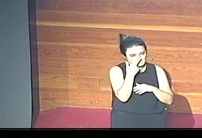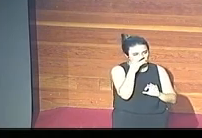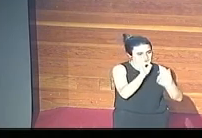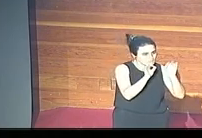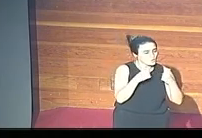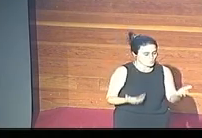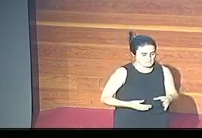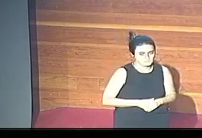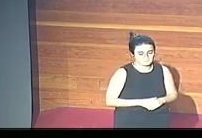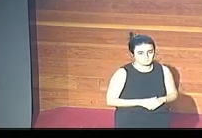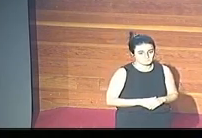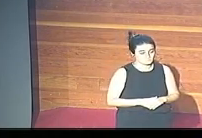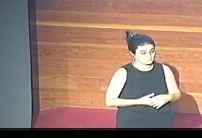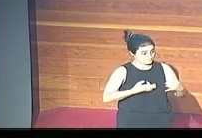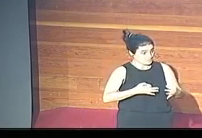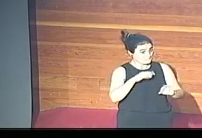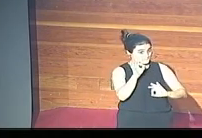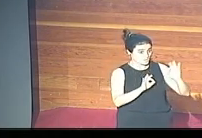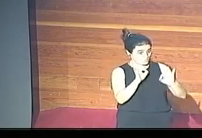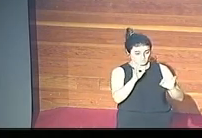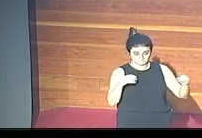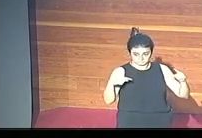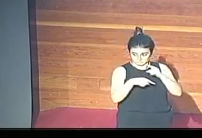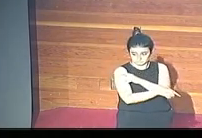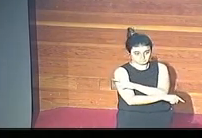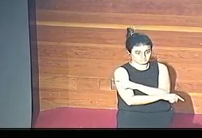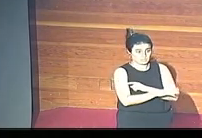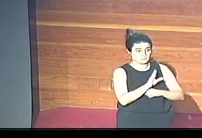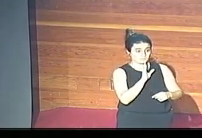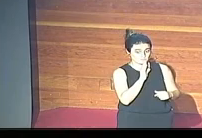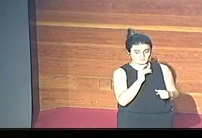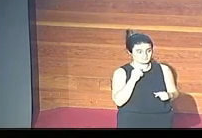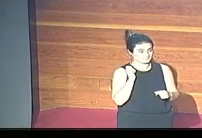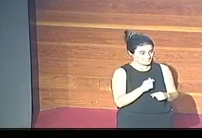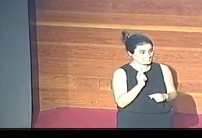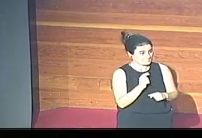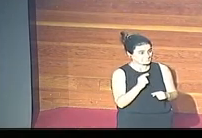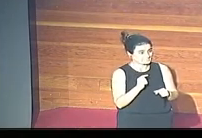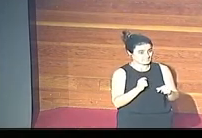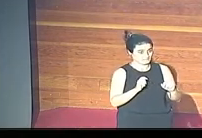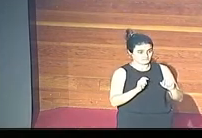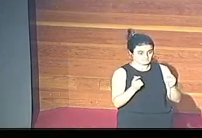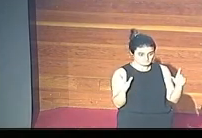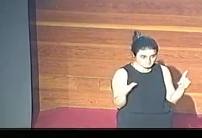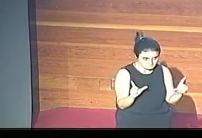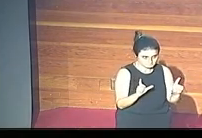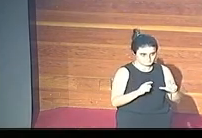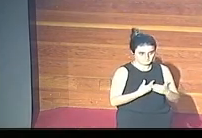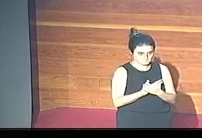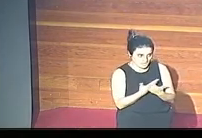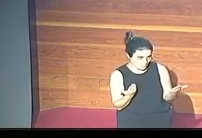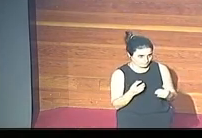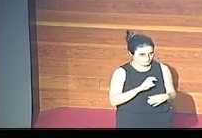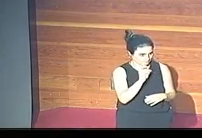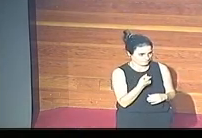el resultado es inversamente proporcional a lo que nos encontramos a diario en los medios de comunicación o en los periódicos no